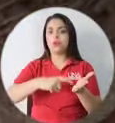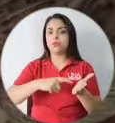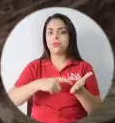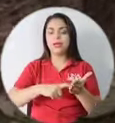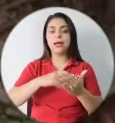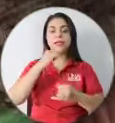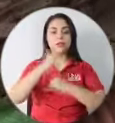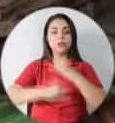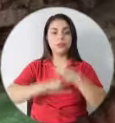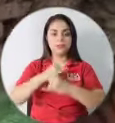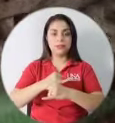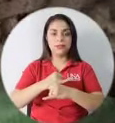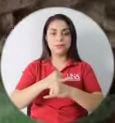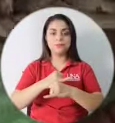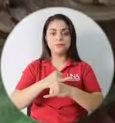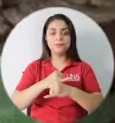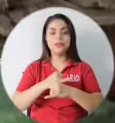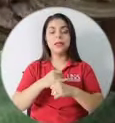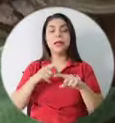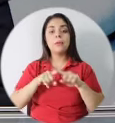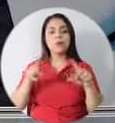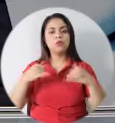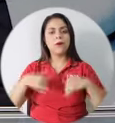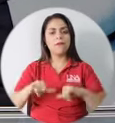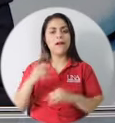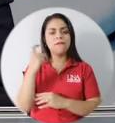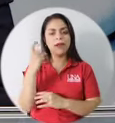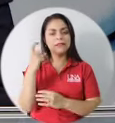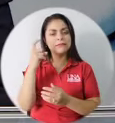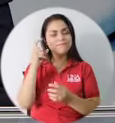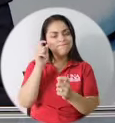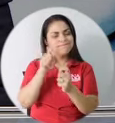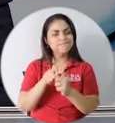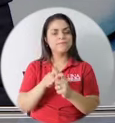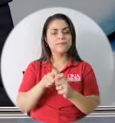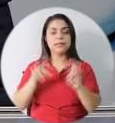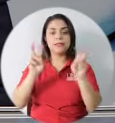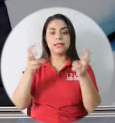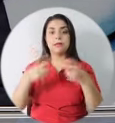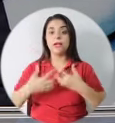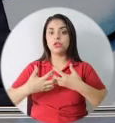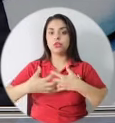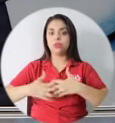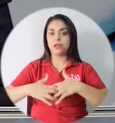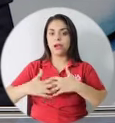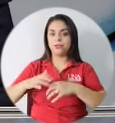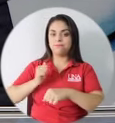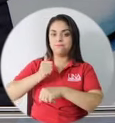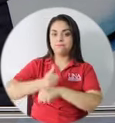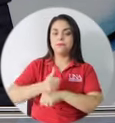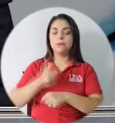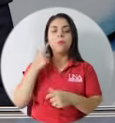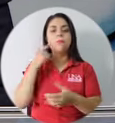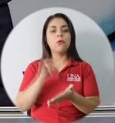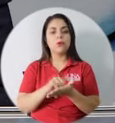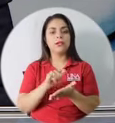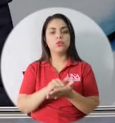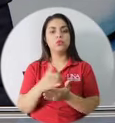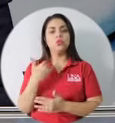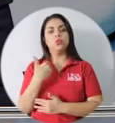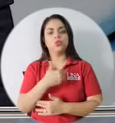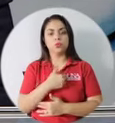reconocida internacionalmente, está pendiente el tema de la industrialización. Entonces, por eso le entramos al